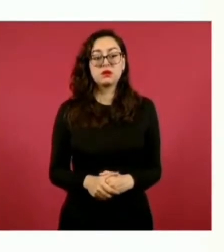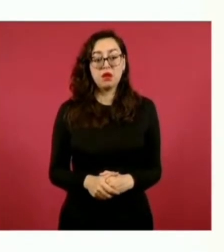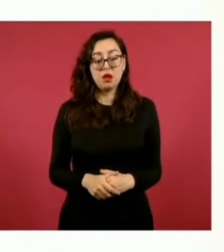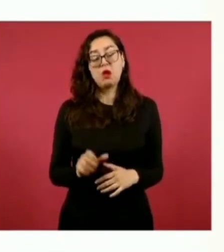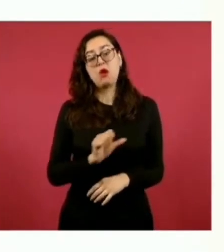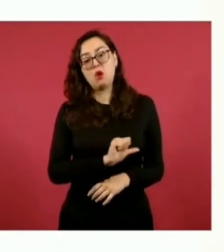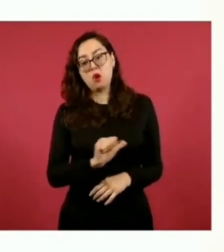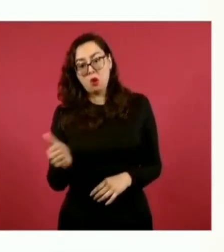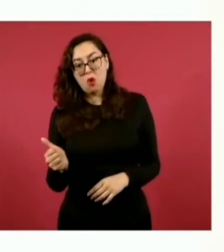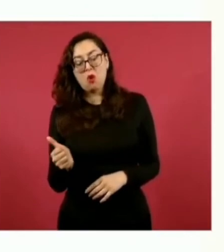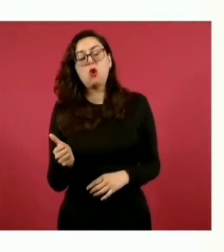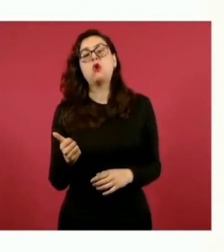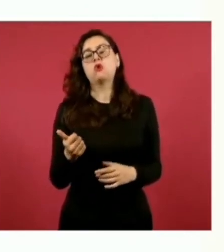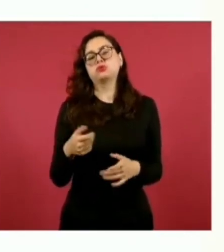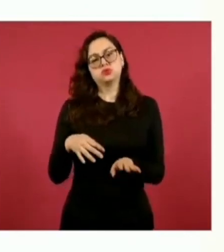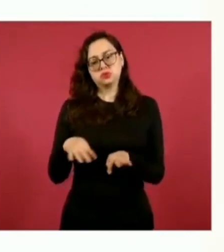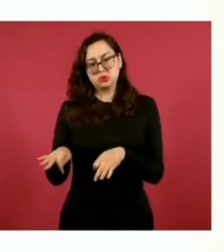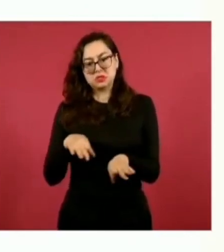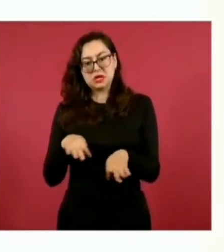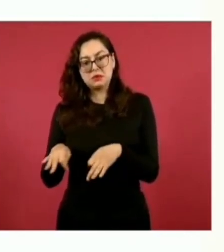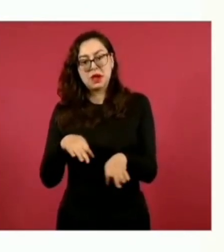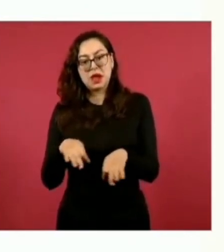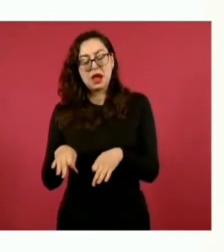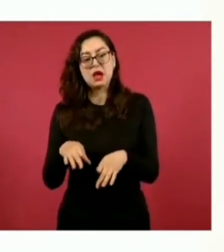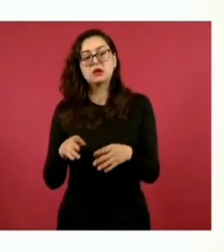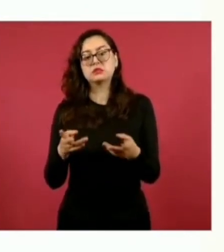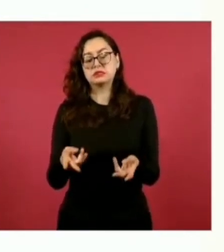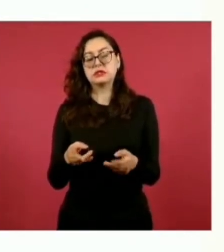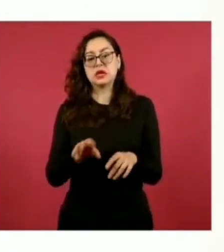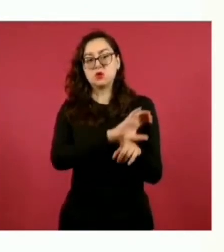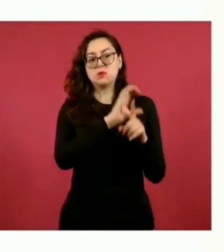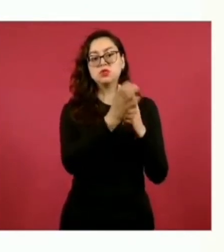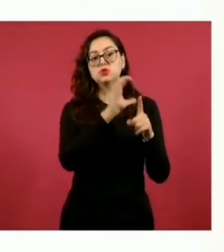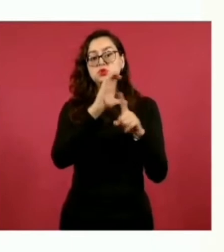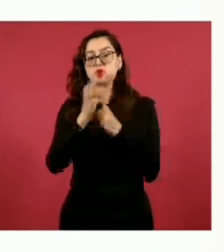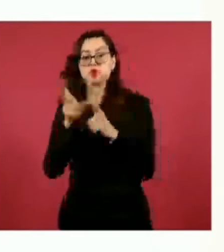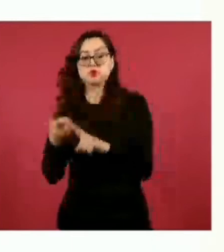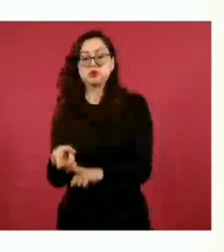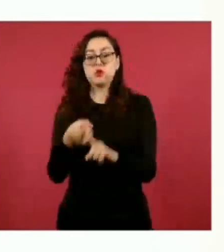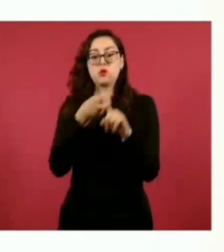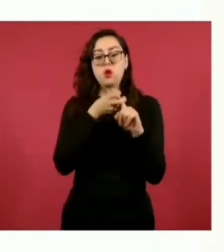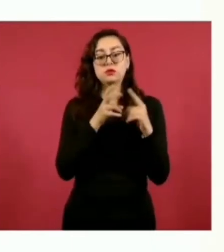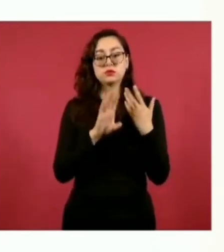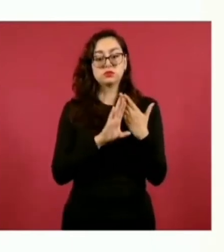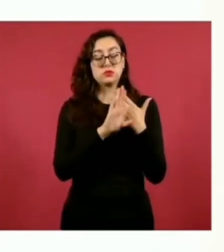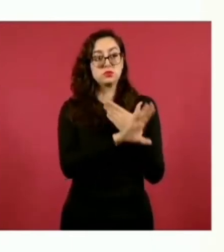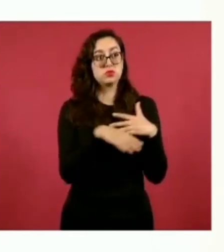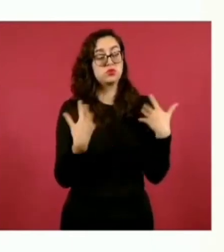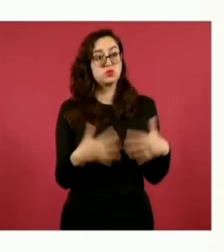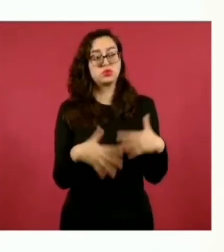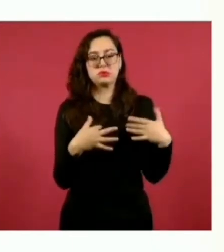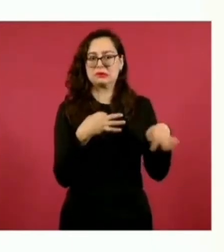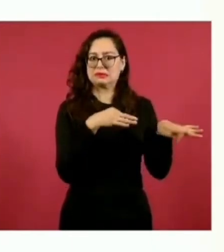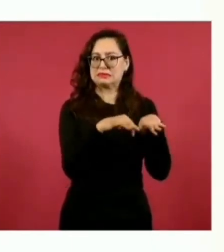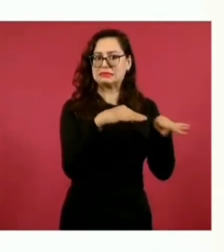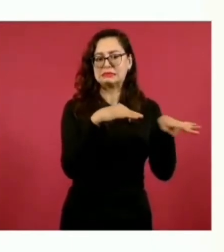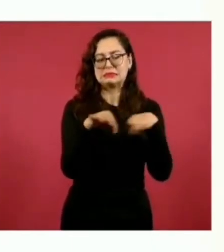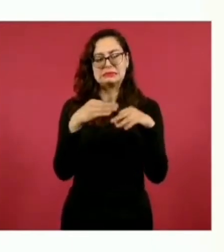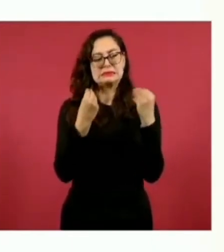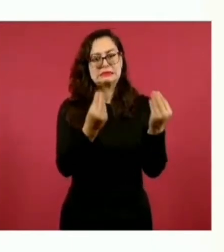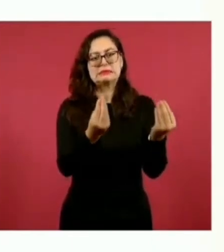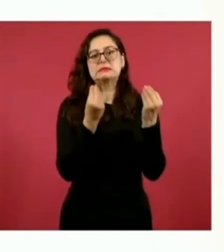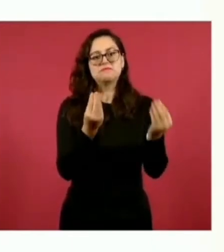los resultados de las unidades antisecuestros en el país que trabajan mucho y y son muy buenas